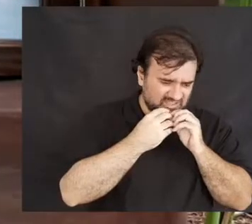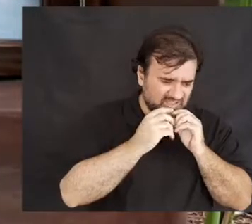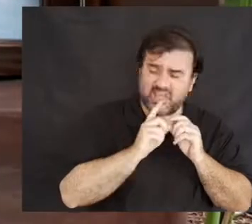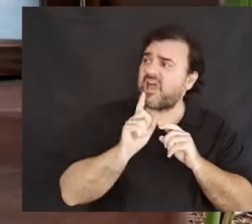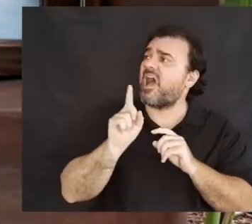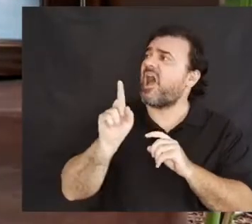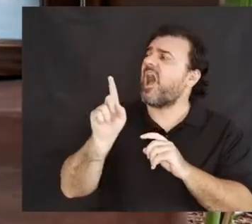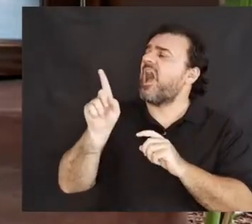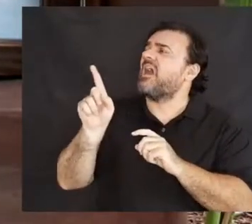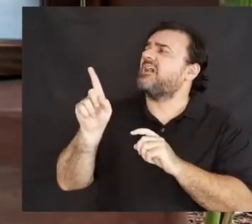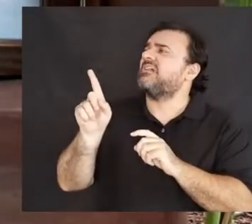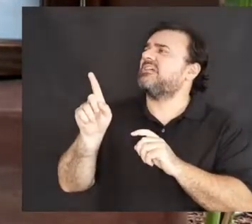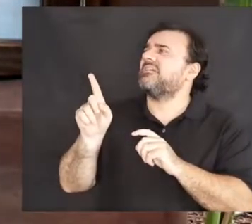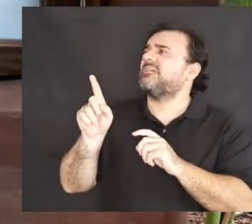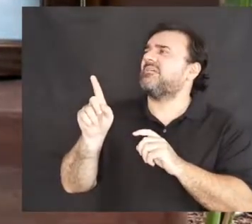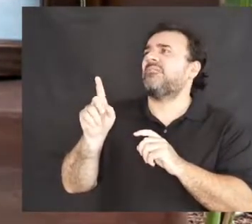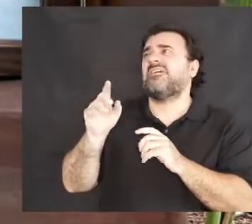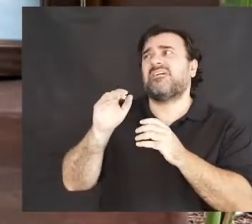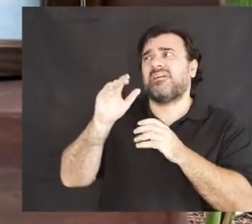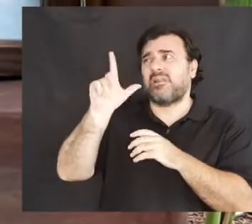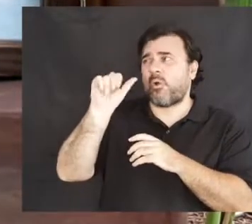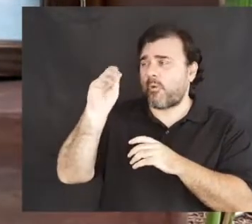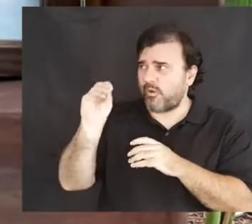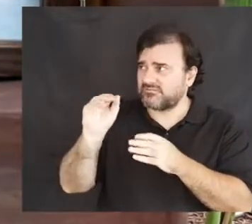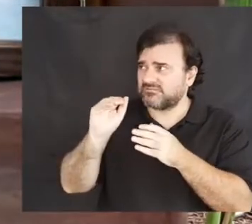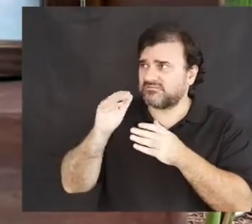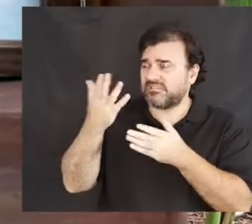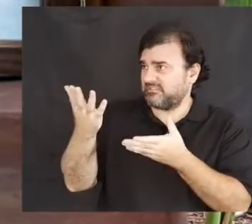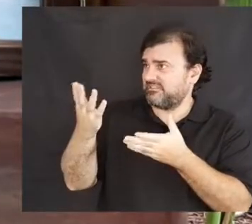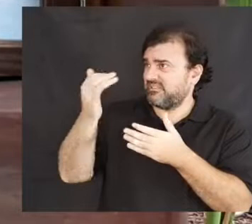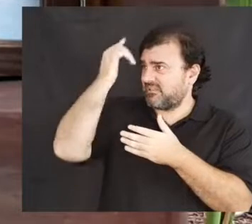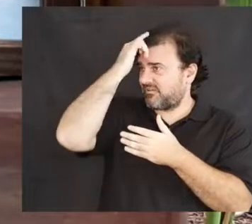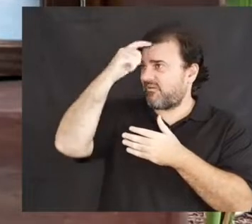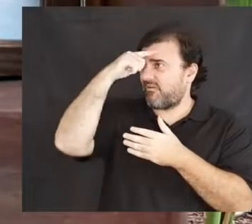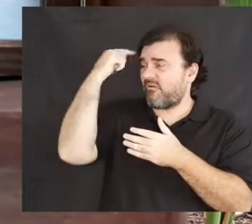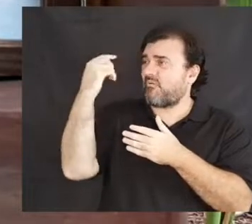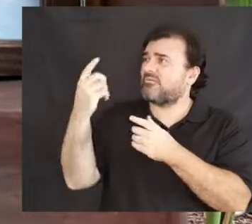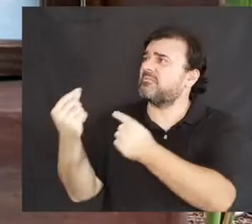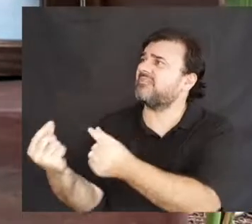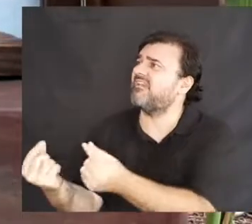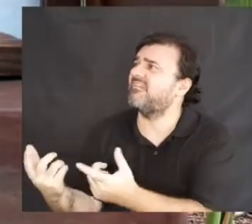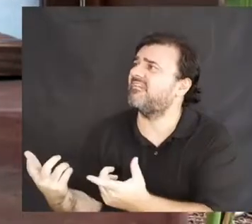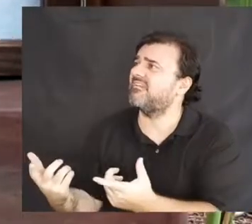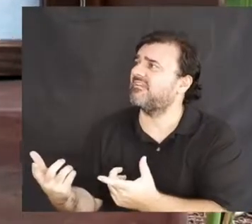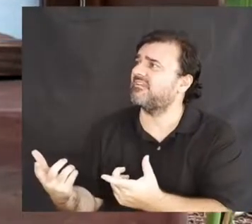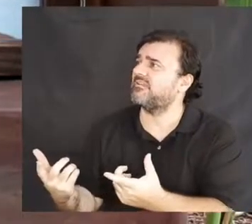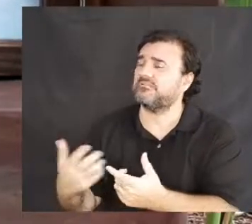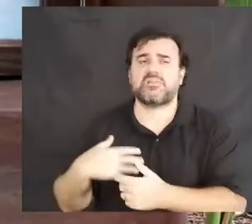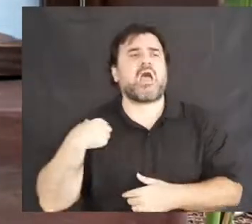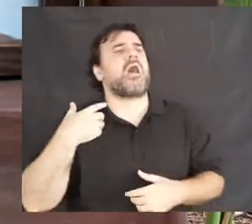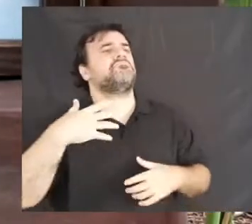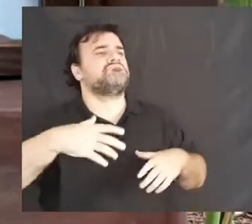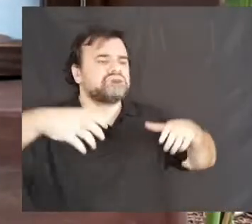quebrase en suspiro: ¡Don Leopo! ¿Y qué vamos a hacer con el Hosco? pues lo